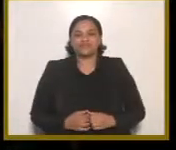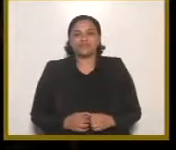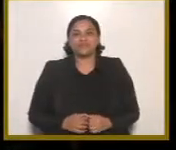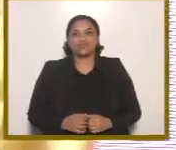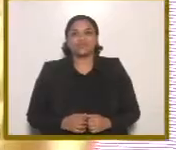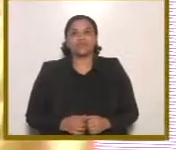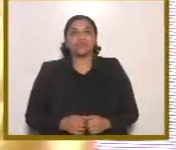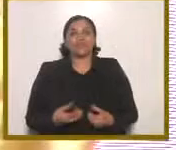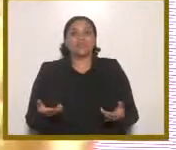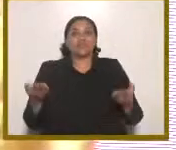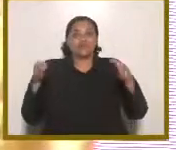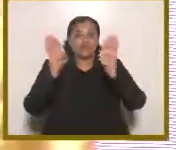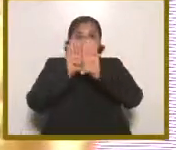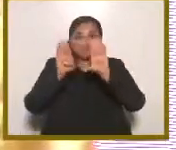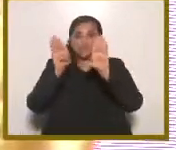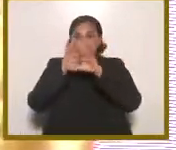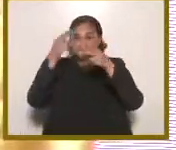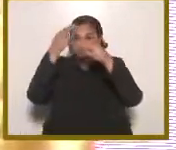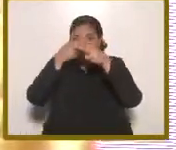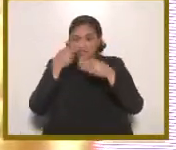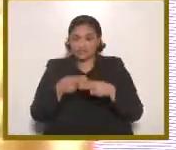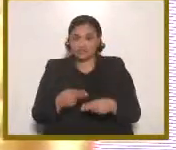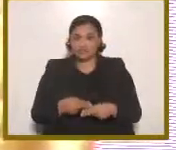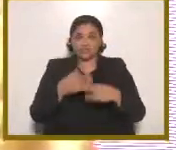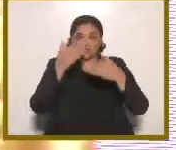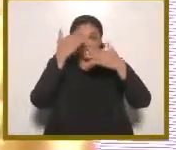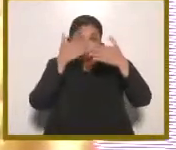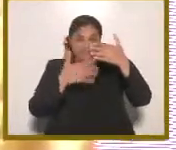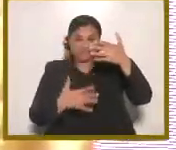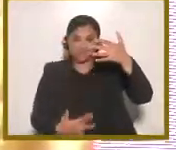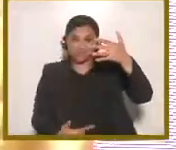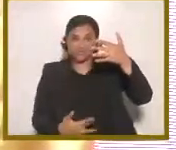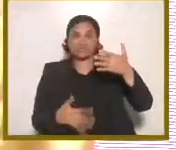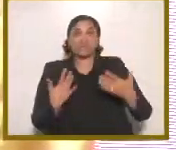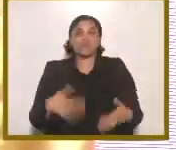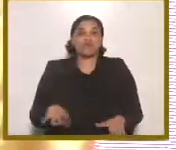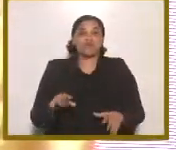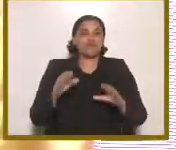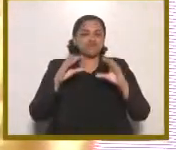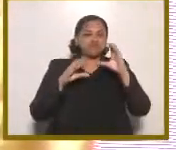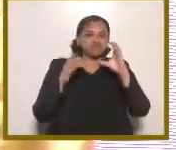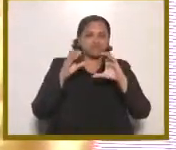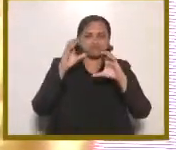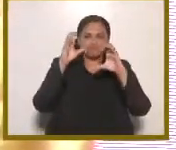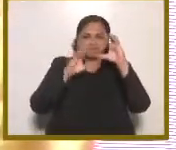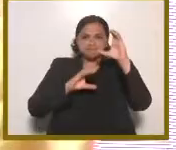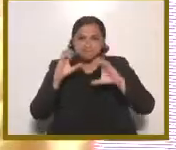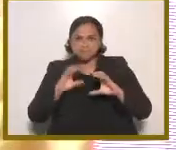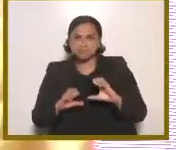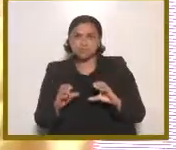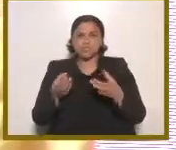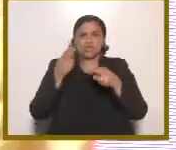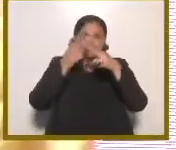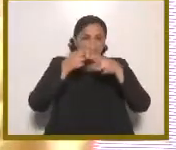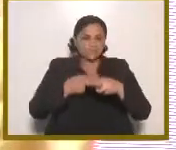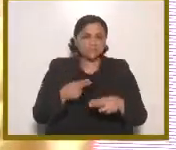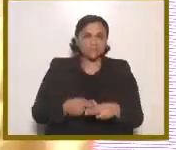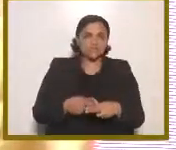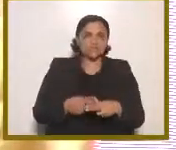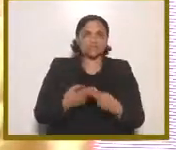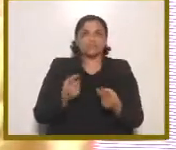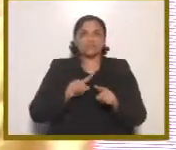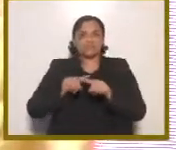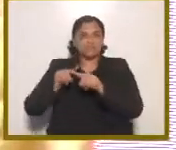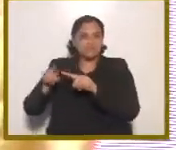Listas cerradas y bloqueadas, suprimiendo el voto preferencial con el que se estructuran las listas en las circunscripciones